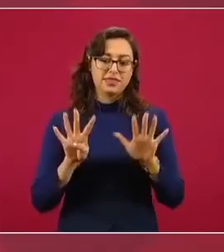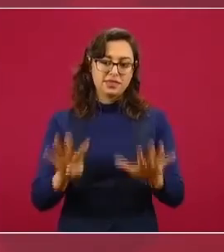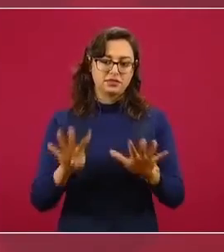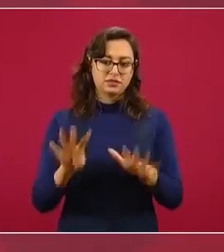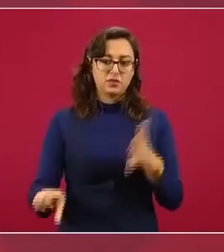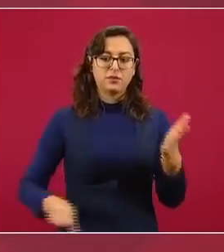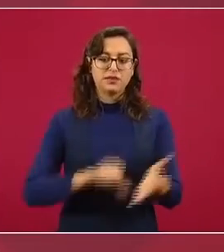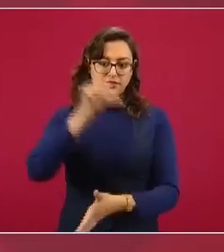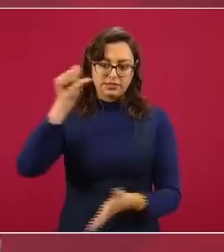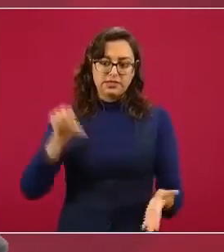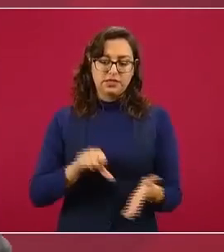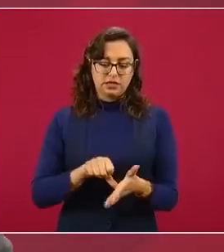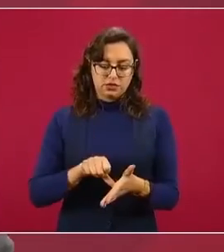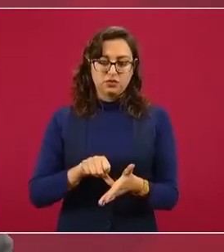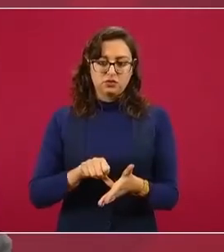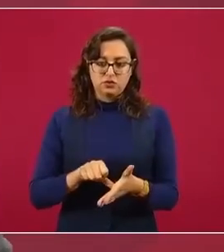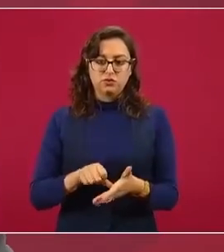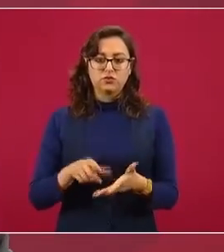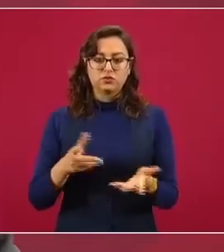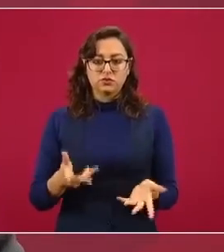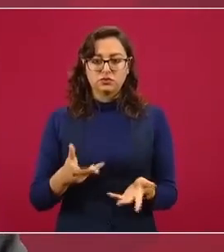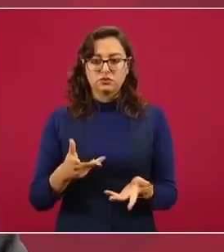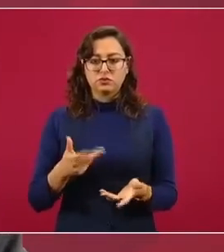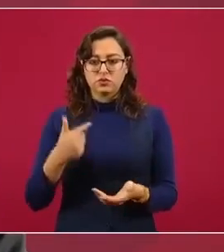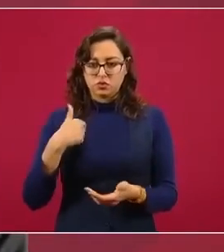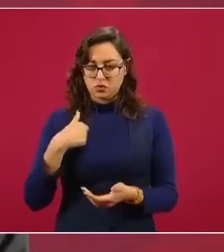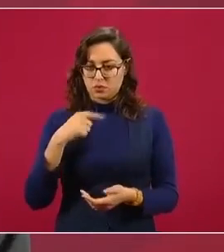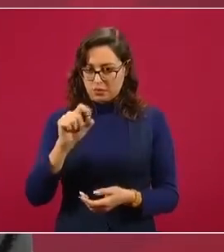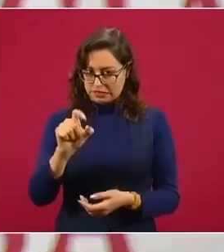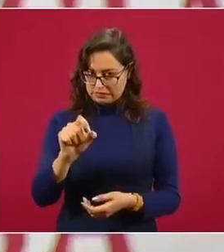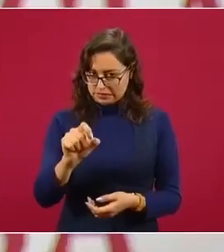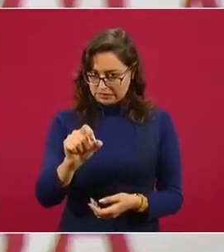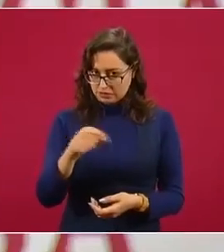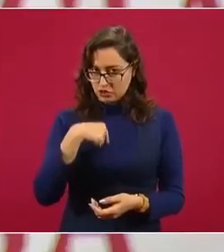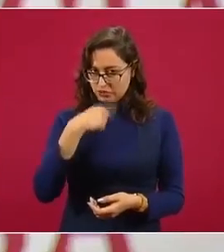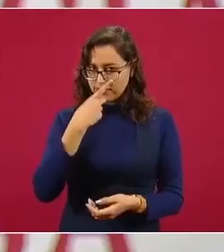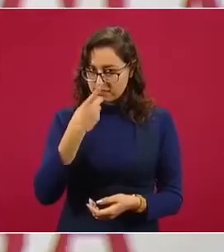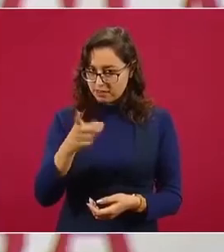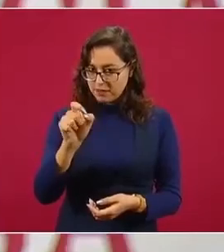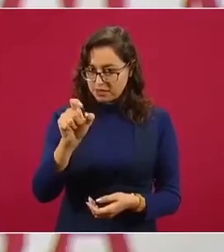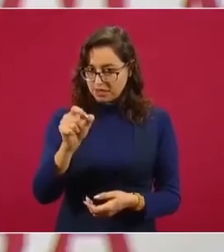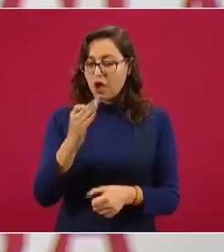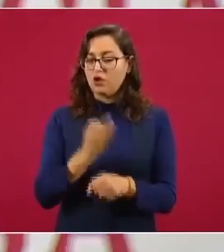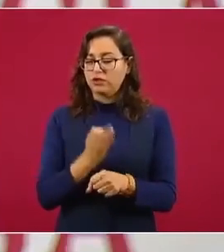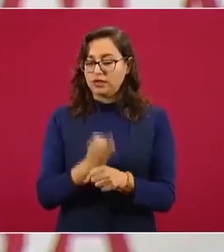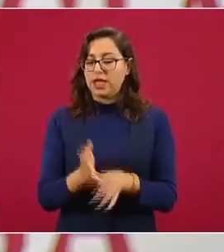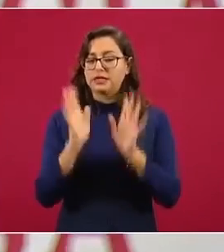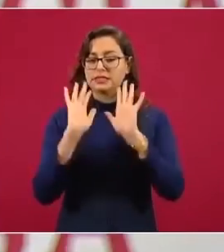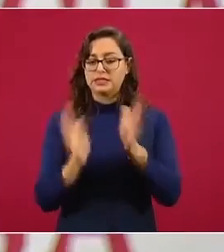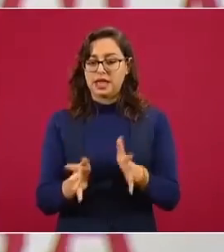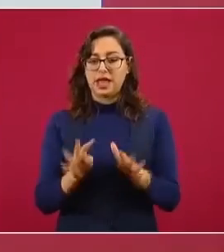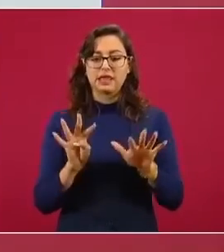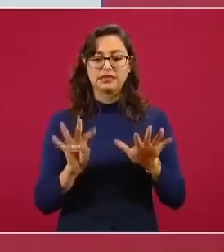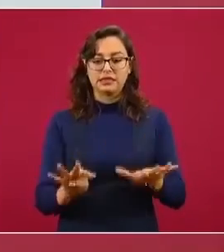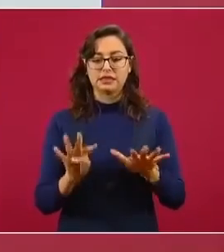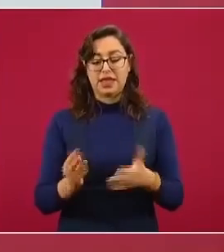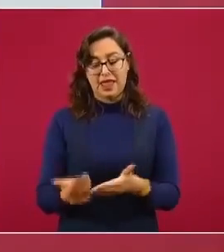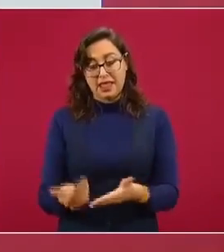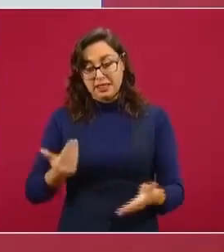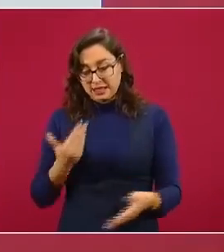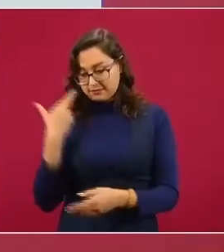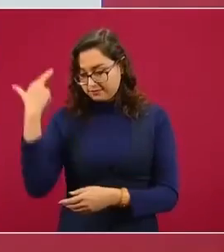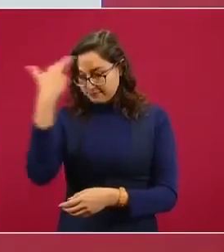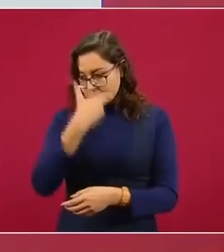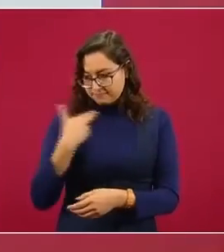autorizados. Recordarán que les había yo informado que serían 20. Tenemos ya 19 autorizados y que han pasado por un minucioso proceso